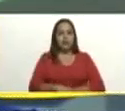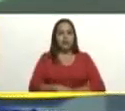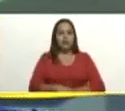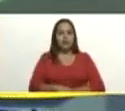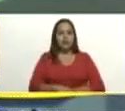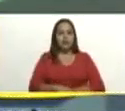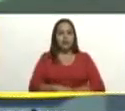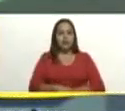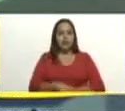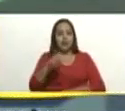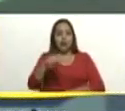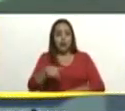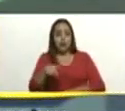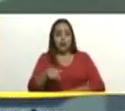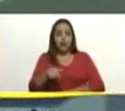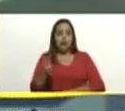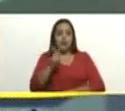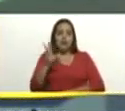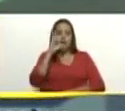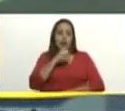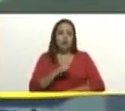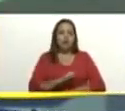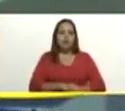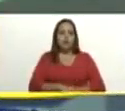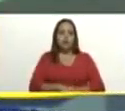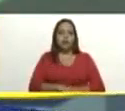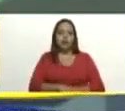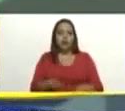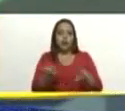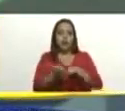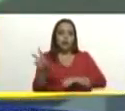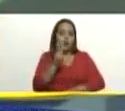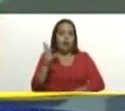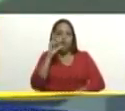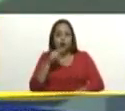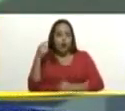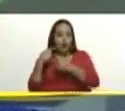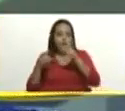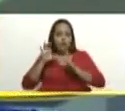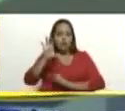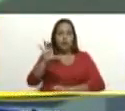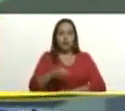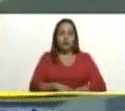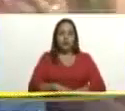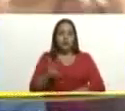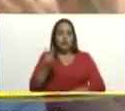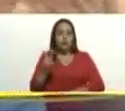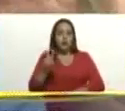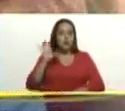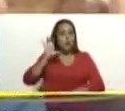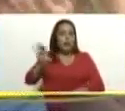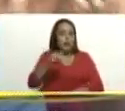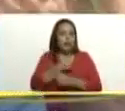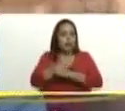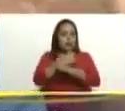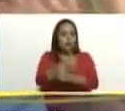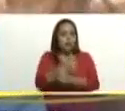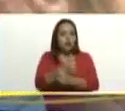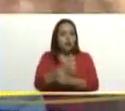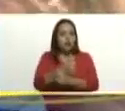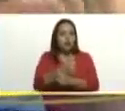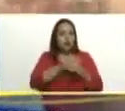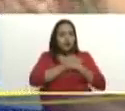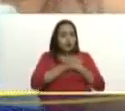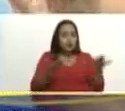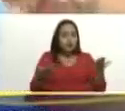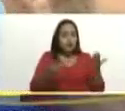Venezuela no hay, como Venezuela no existe otro país. Venezuela es el país del amor, de la nobleza,